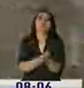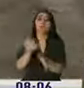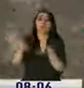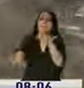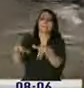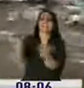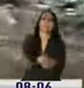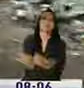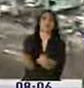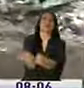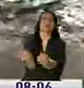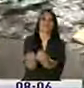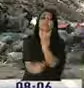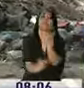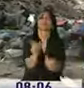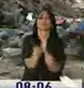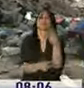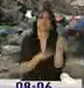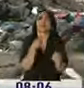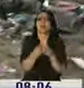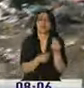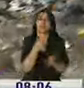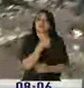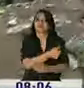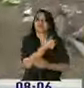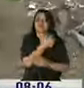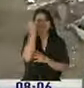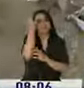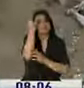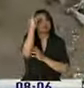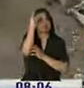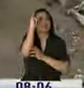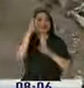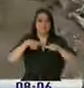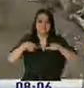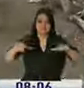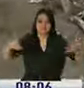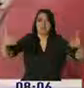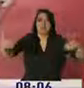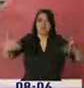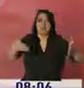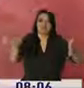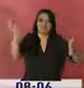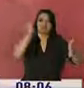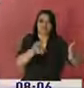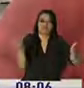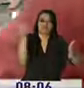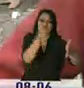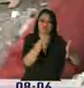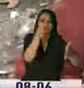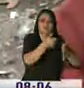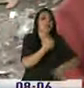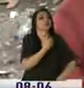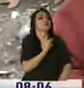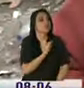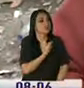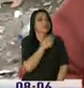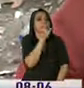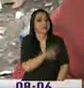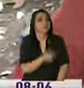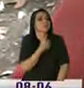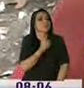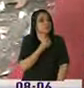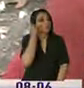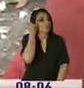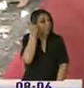el problema de la basura, los vecinos hicieron con algunos maderos un contenedor. Es construido por todos los moradores que hemos puesto aquí. Hemos